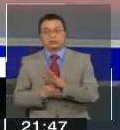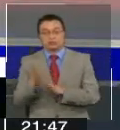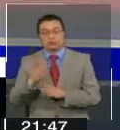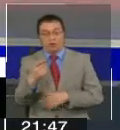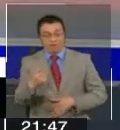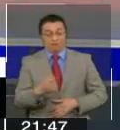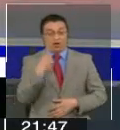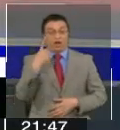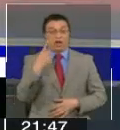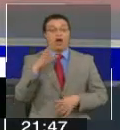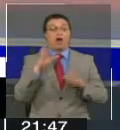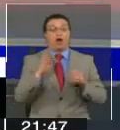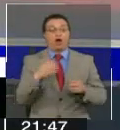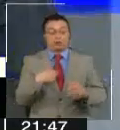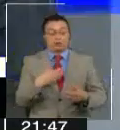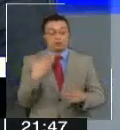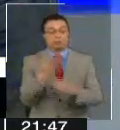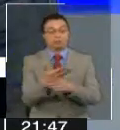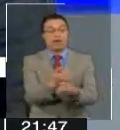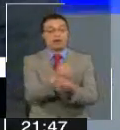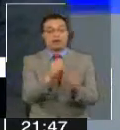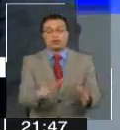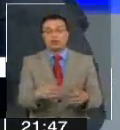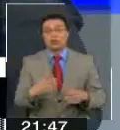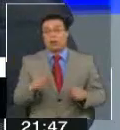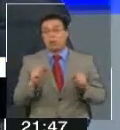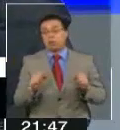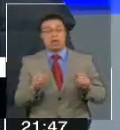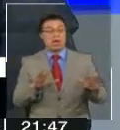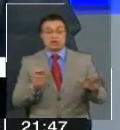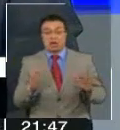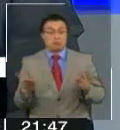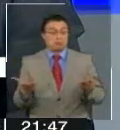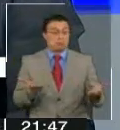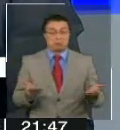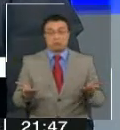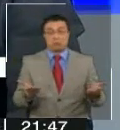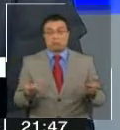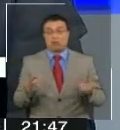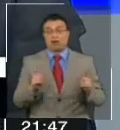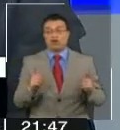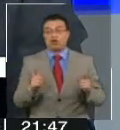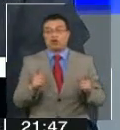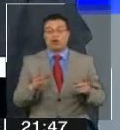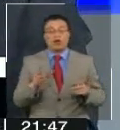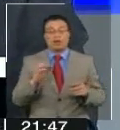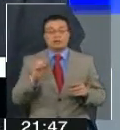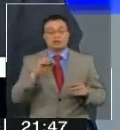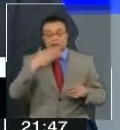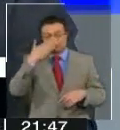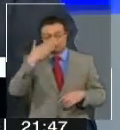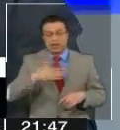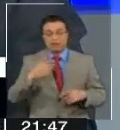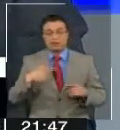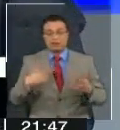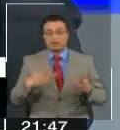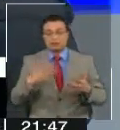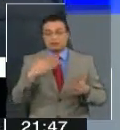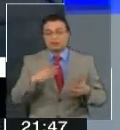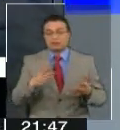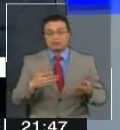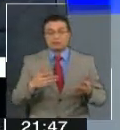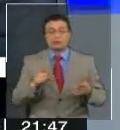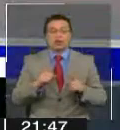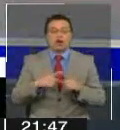lo echan que porque uno presenta la renuncia, ¿no? Sí, podría haber sido. Pero no es el estilo, porque uno entiende que uno es de la confianza.